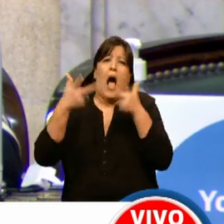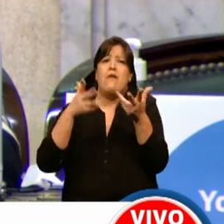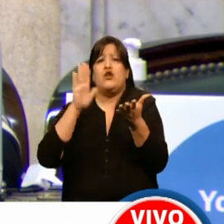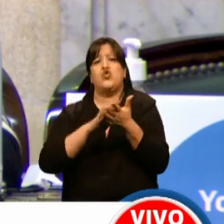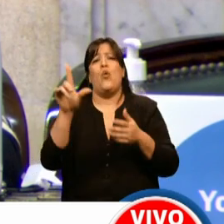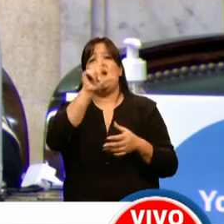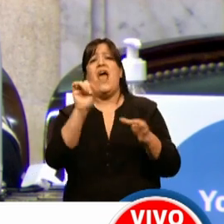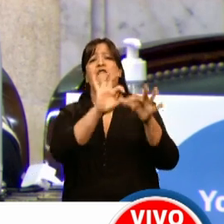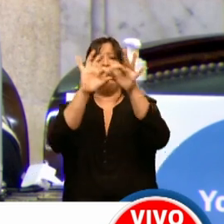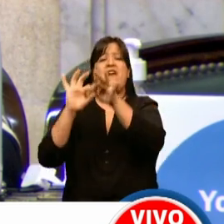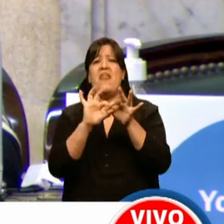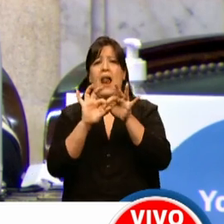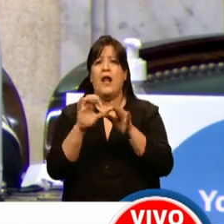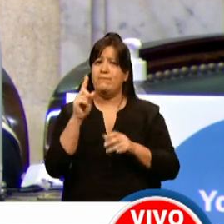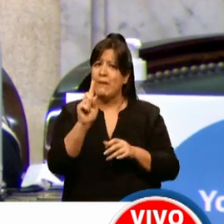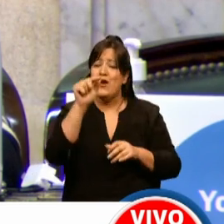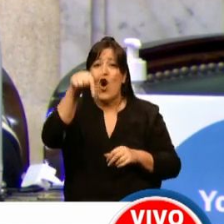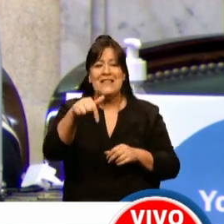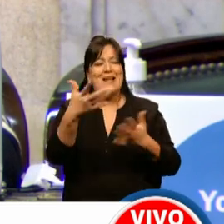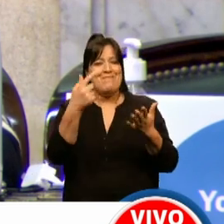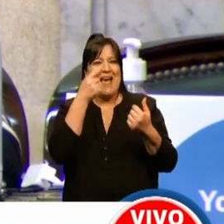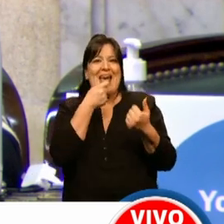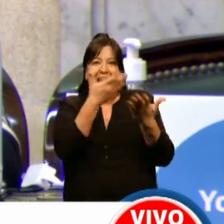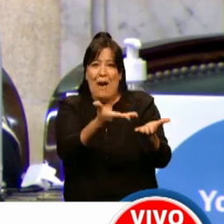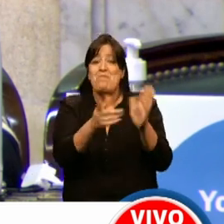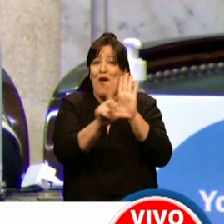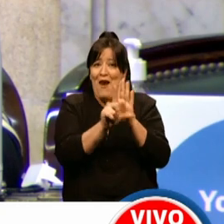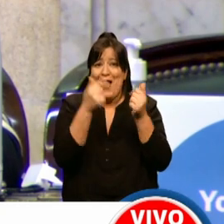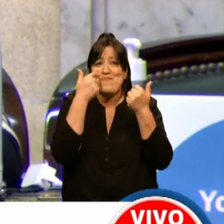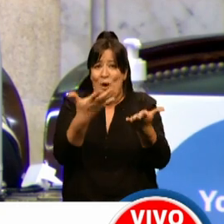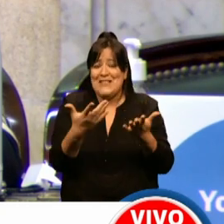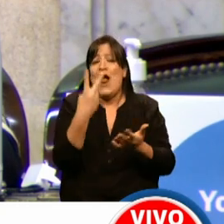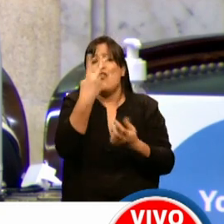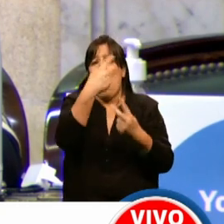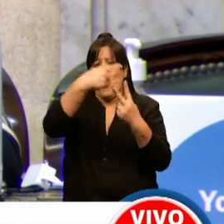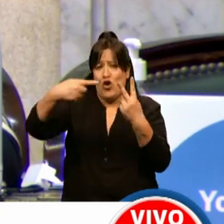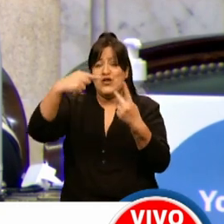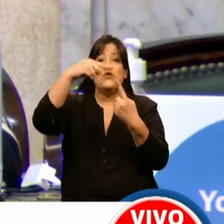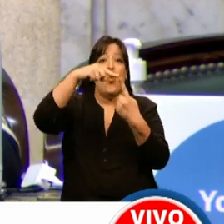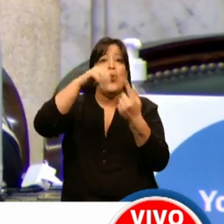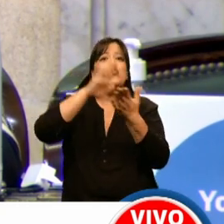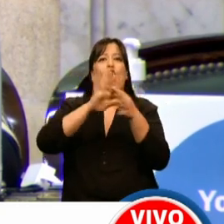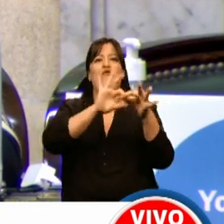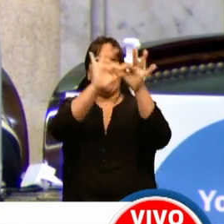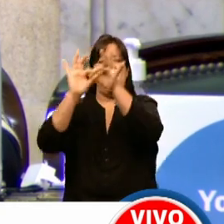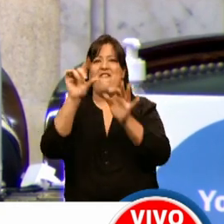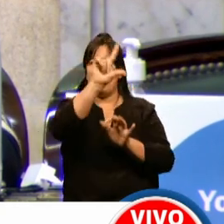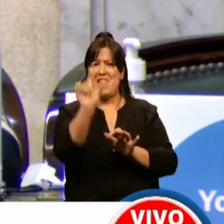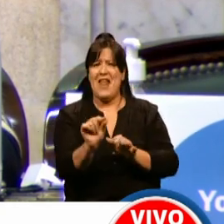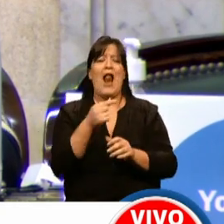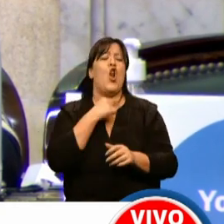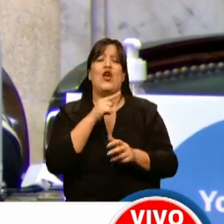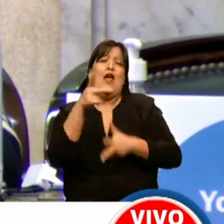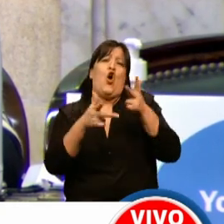federalismo pero creo que este es el gran ejemplo y esta ley es un ejemplo de dos cuestiones uno de federalismo no quisiera repetir